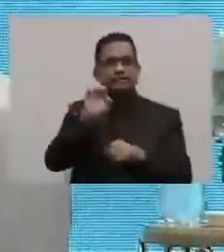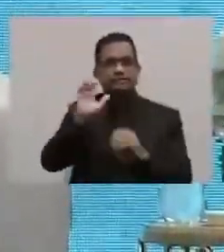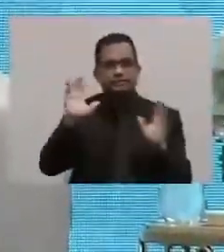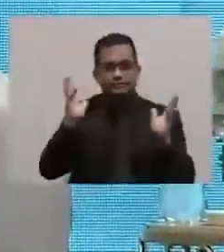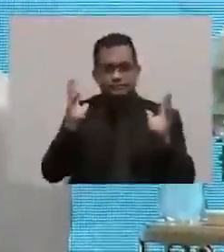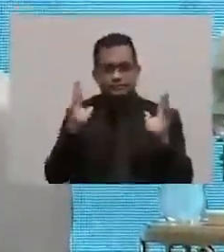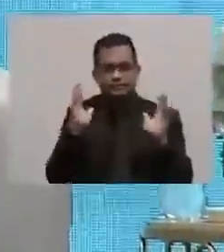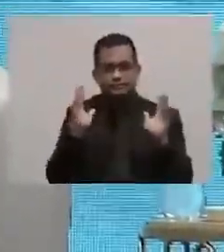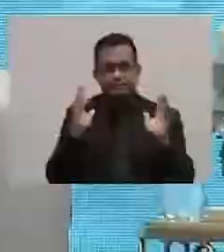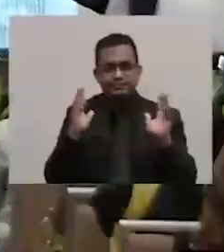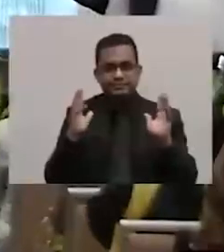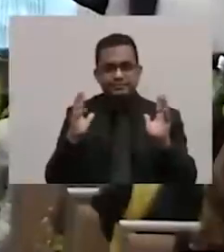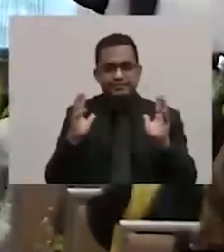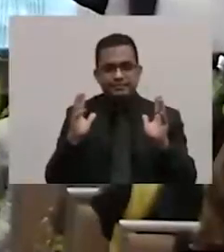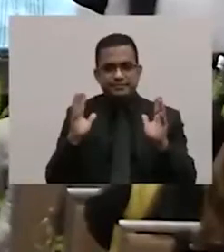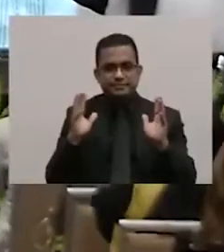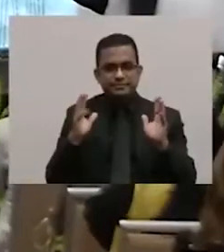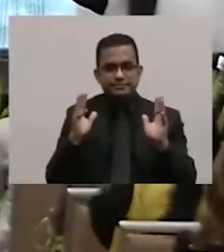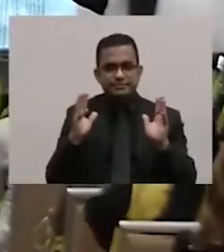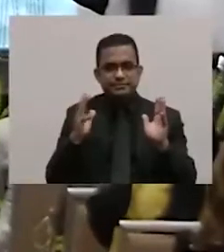Ah, perfecto.